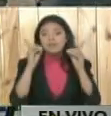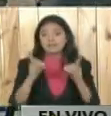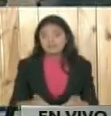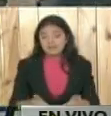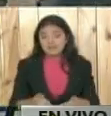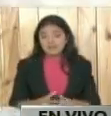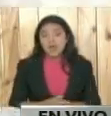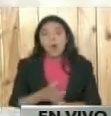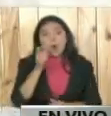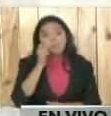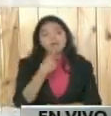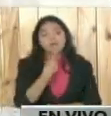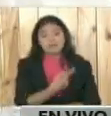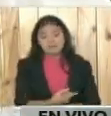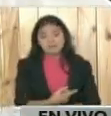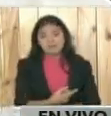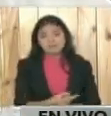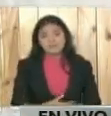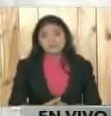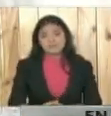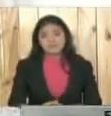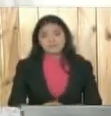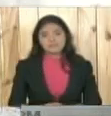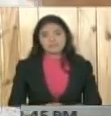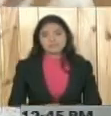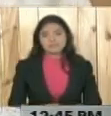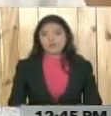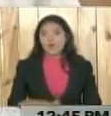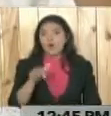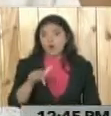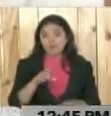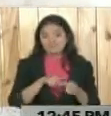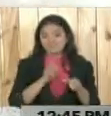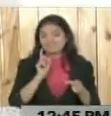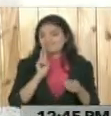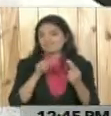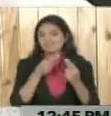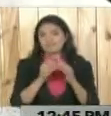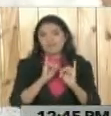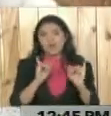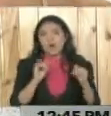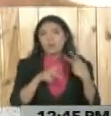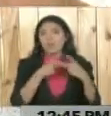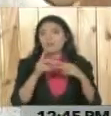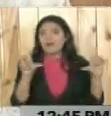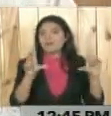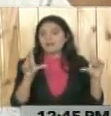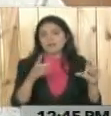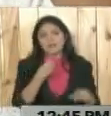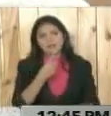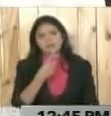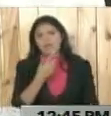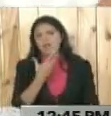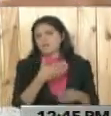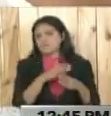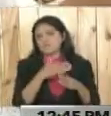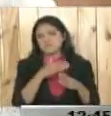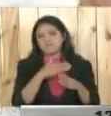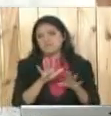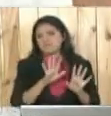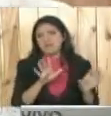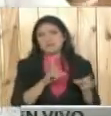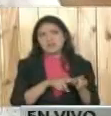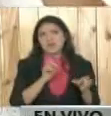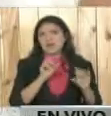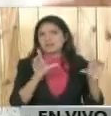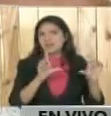Lito Peña le dice, bueno, vamos a hacer una cosa, te sales hoy de la banda, no vas a tocar en un programa de televisión que tenemos. Ismael le dice, bueno, ni en la banda, ni en un programa